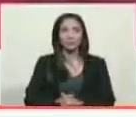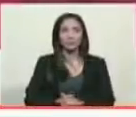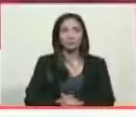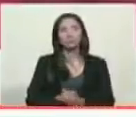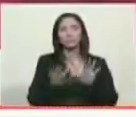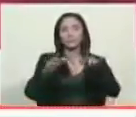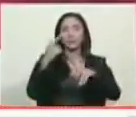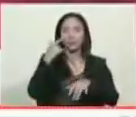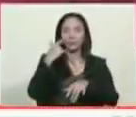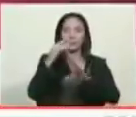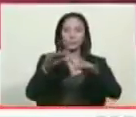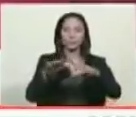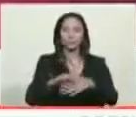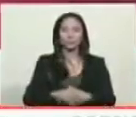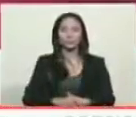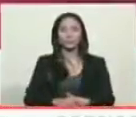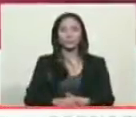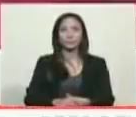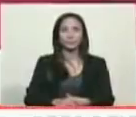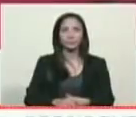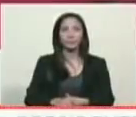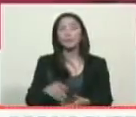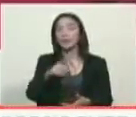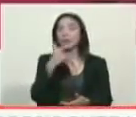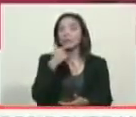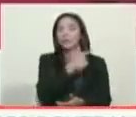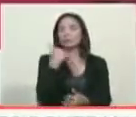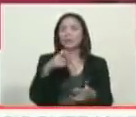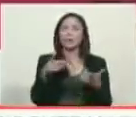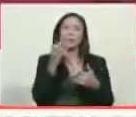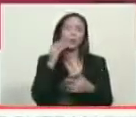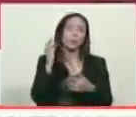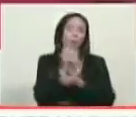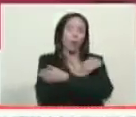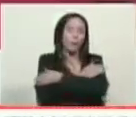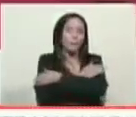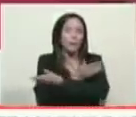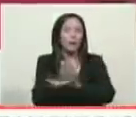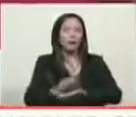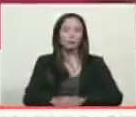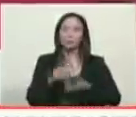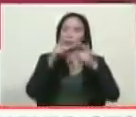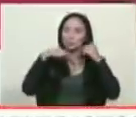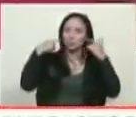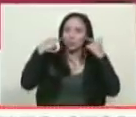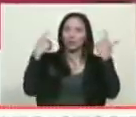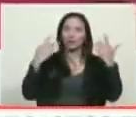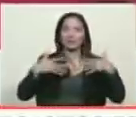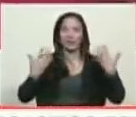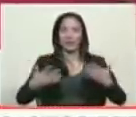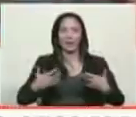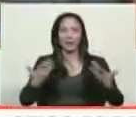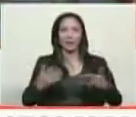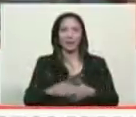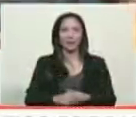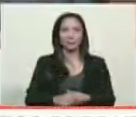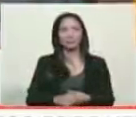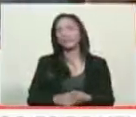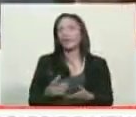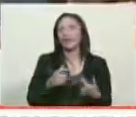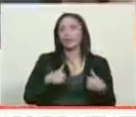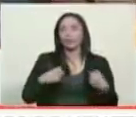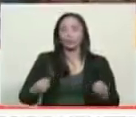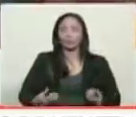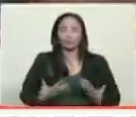Miren, yo decía que cada abrazo, cada sonrisa, a uno lo que lo carga